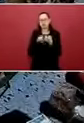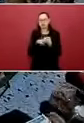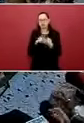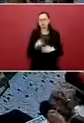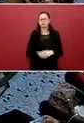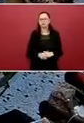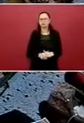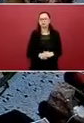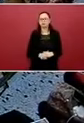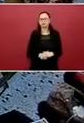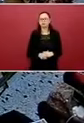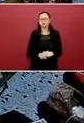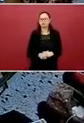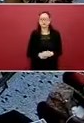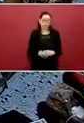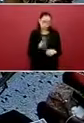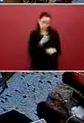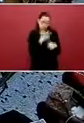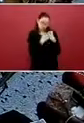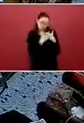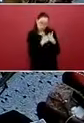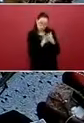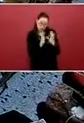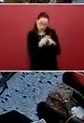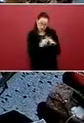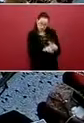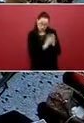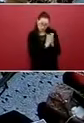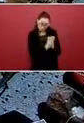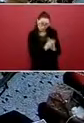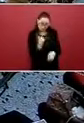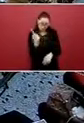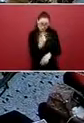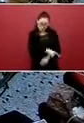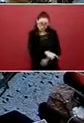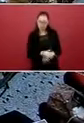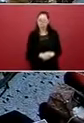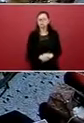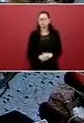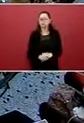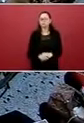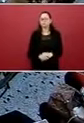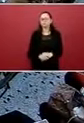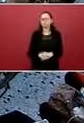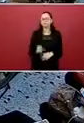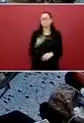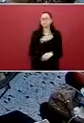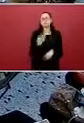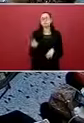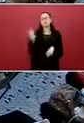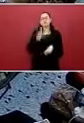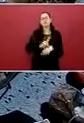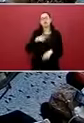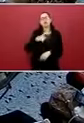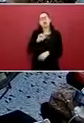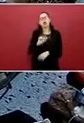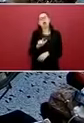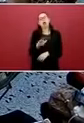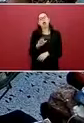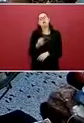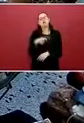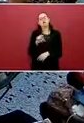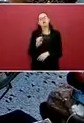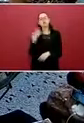si tenemos eso lo más pronto posible. Sí, presidente, buenos días. Alfonso Bárcenas, de Cadena Raza, Radio